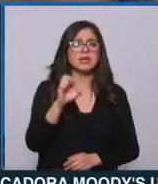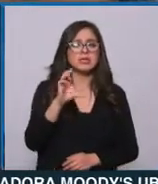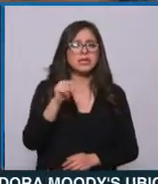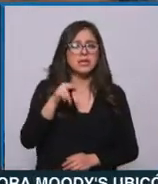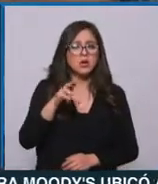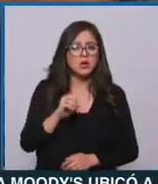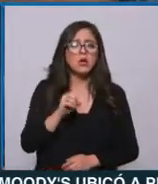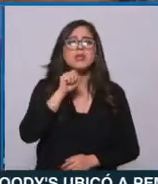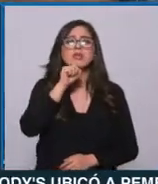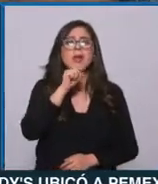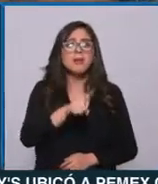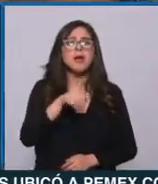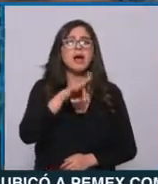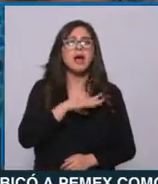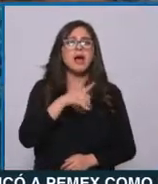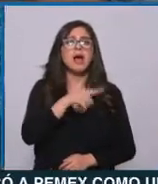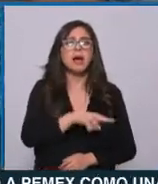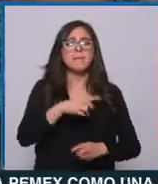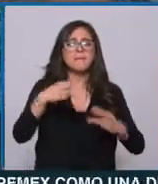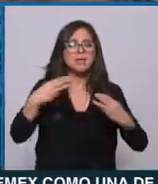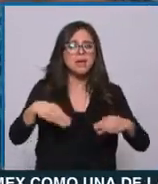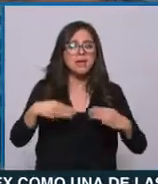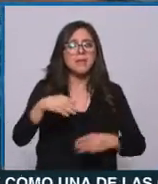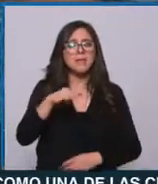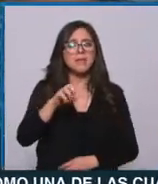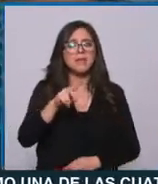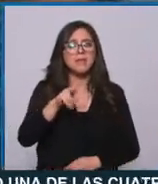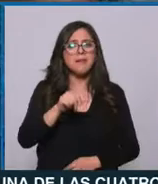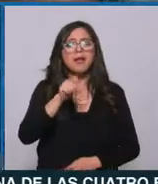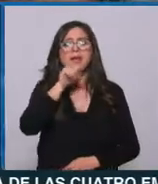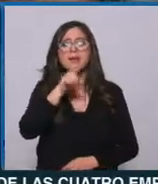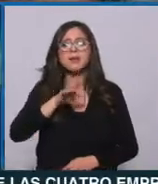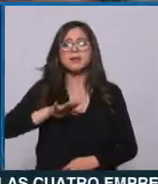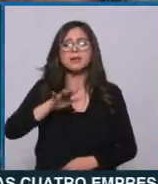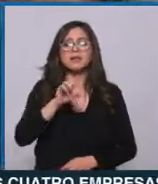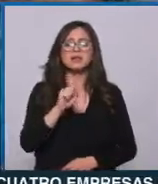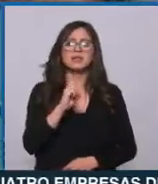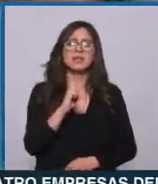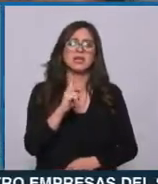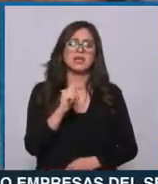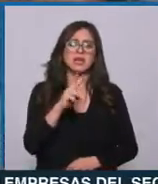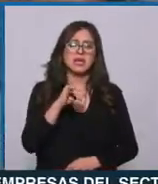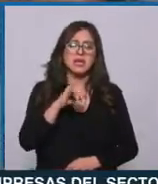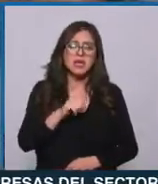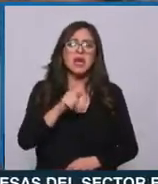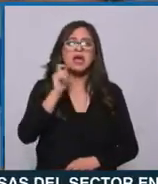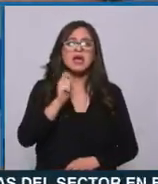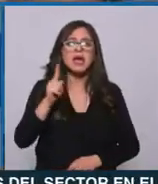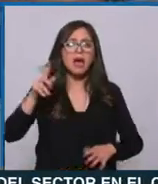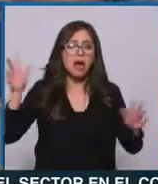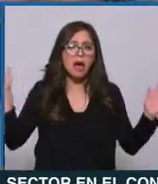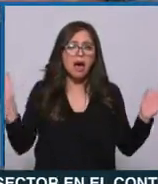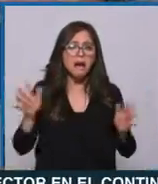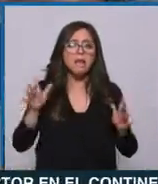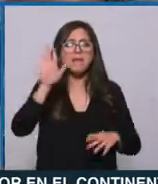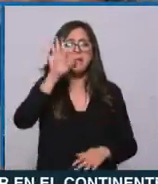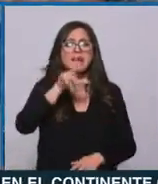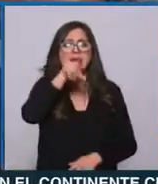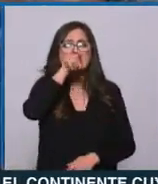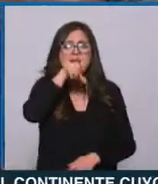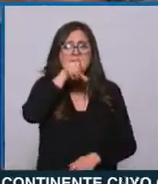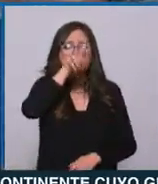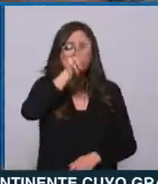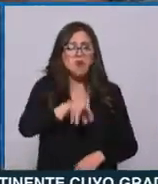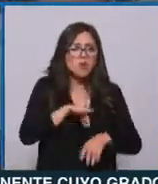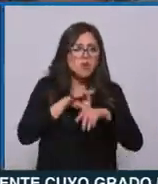tener mercadillo medieval, va a haber espectáculo de cetrería también, que van a llevar aves como águilas reales,